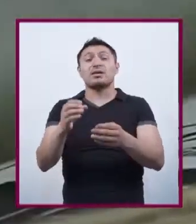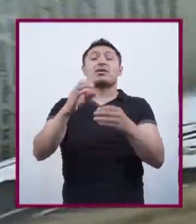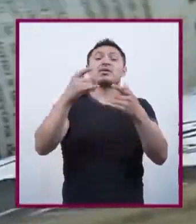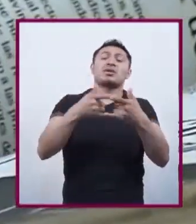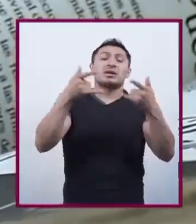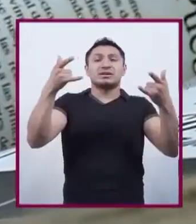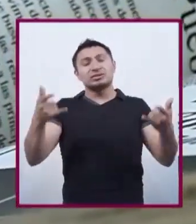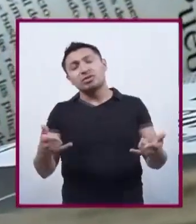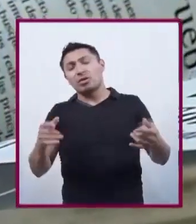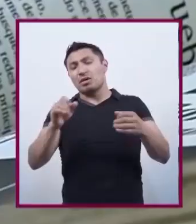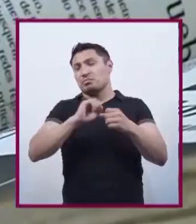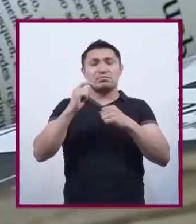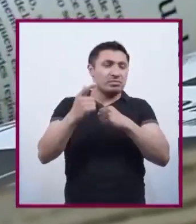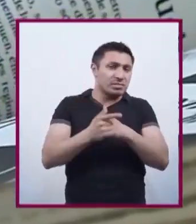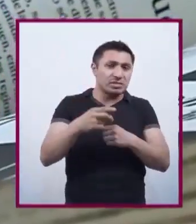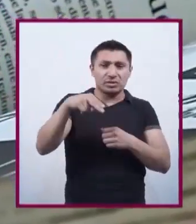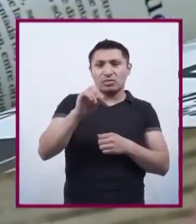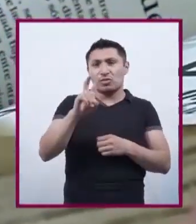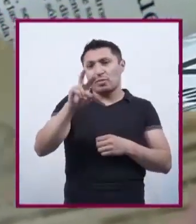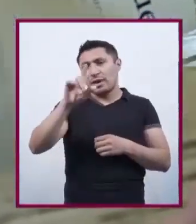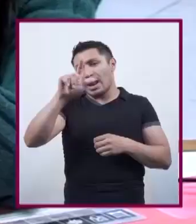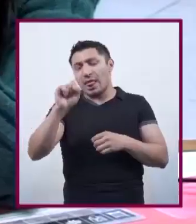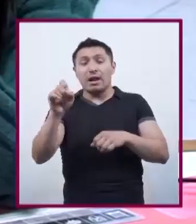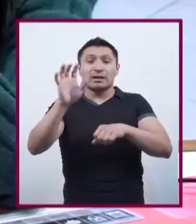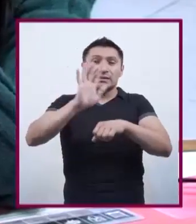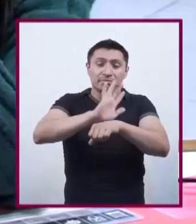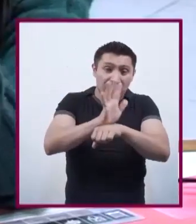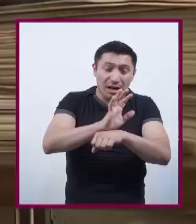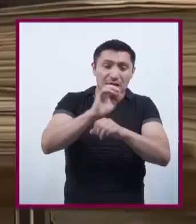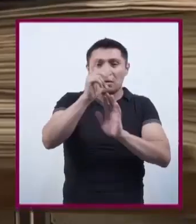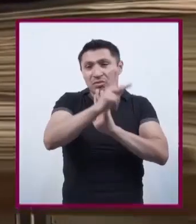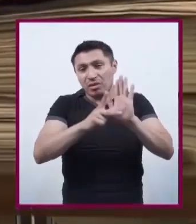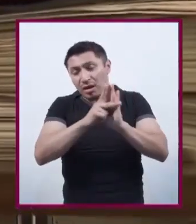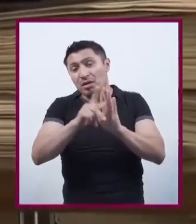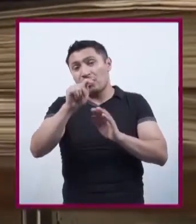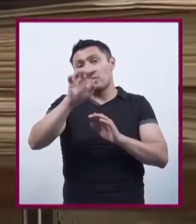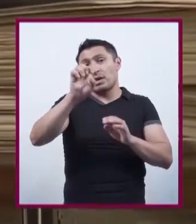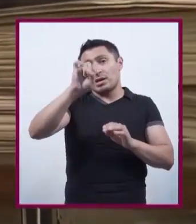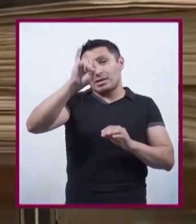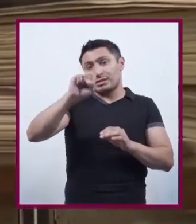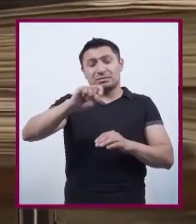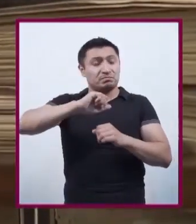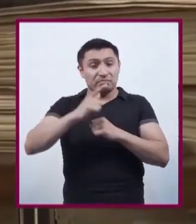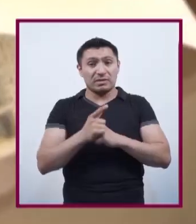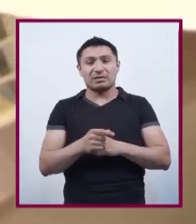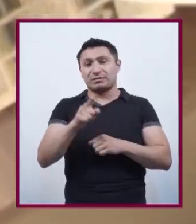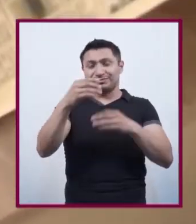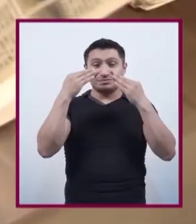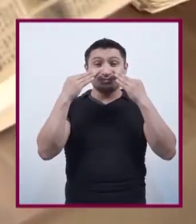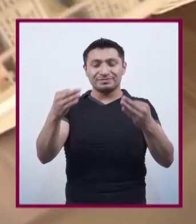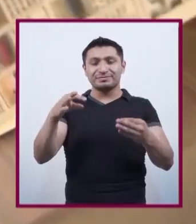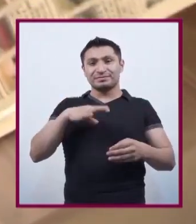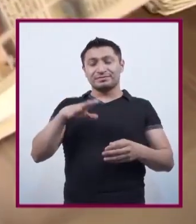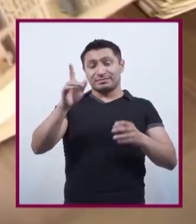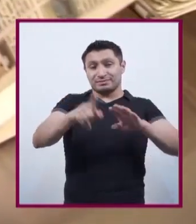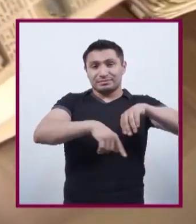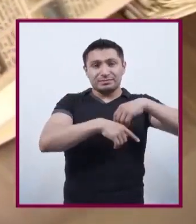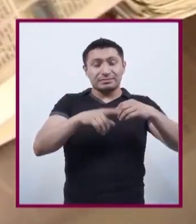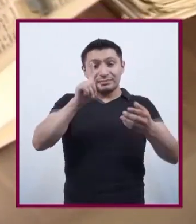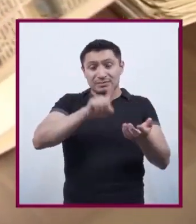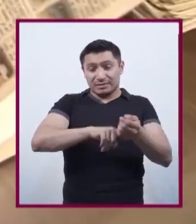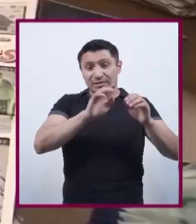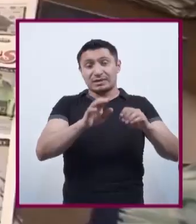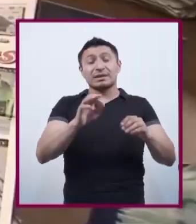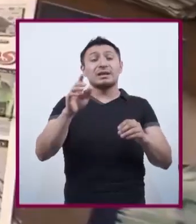crónica, de reportaje, novelas, películas o tesis. Como ves, el acervo de una hemeroteca es